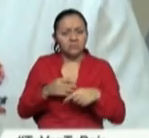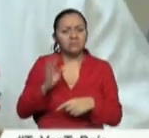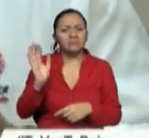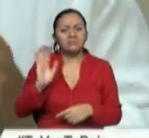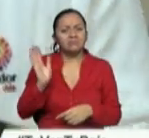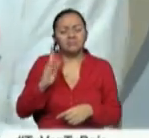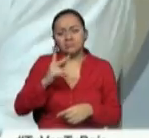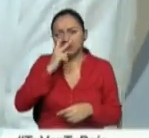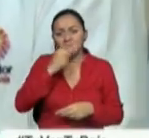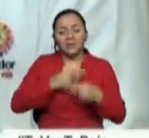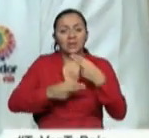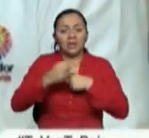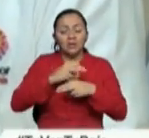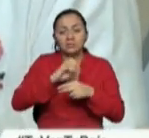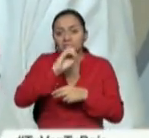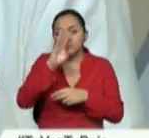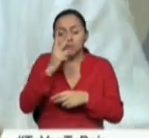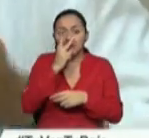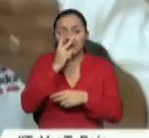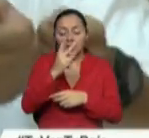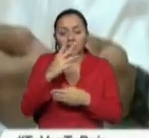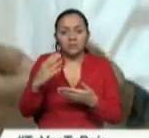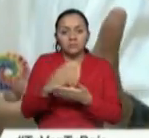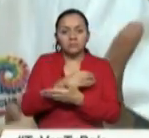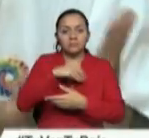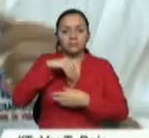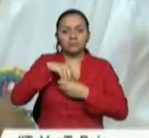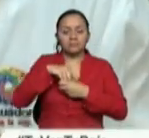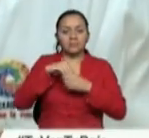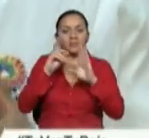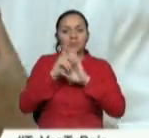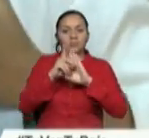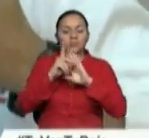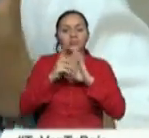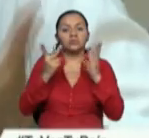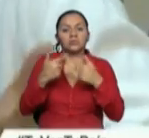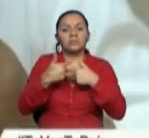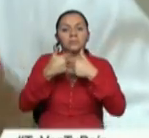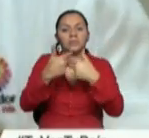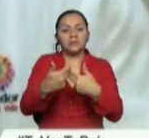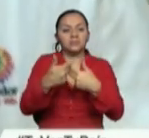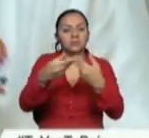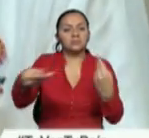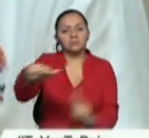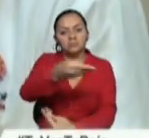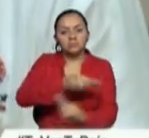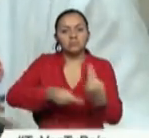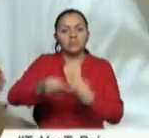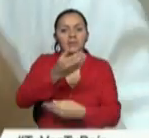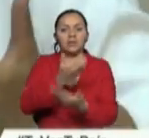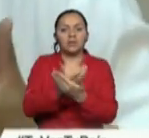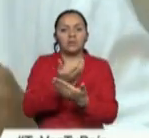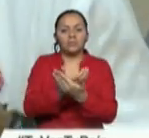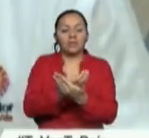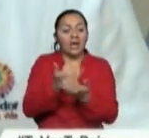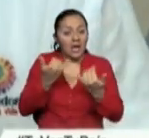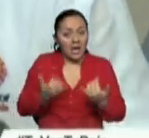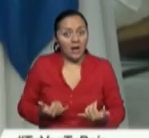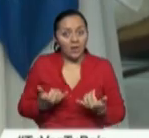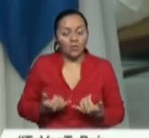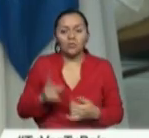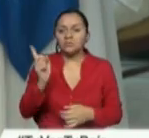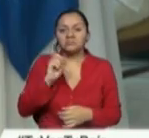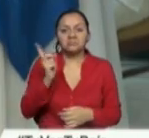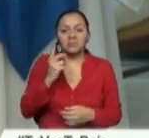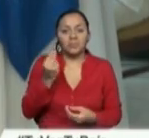no el negocio del banco es captar recursos de los depositantes y colocarlos en crédito y así se reactiva la economía lo contrario es recesivo